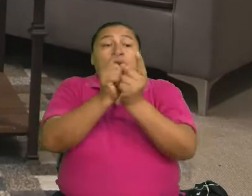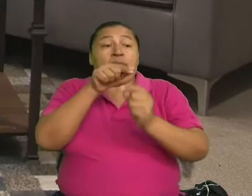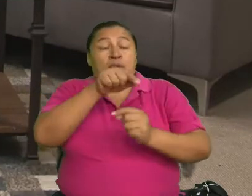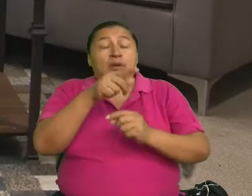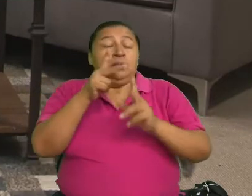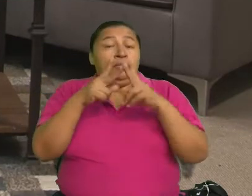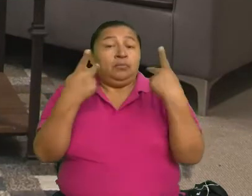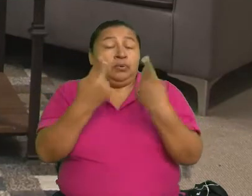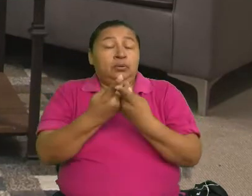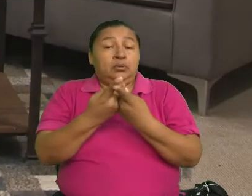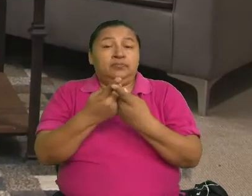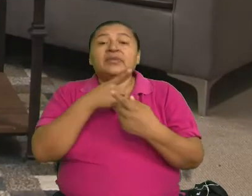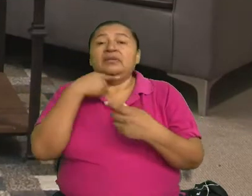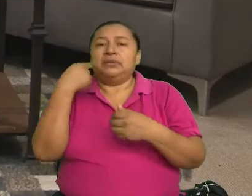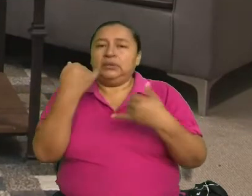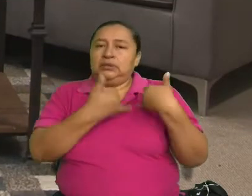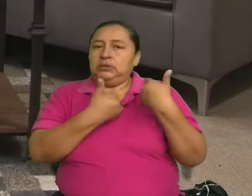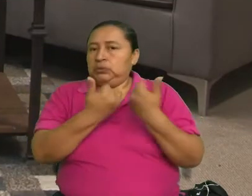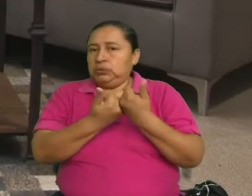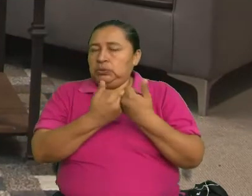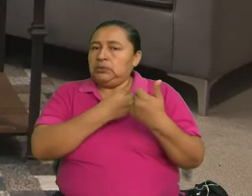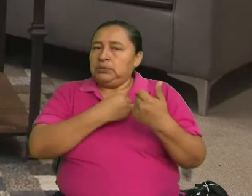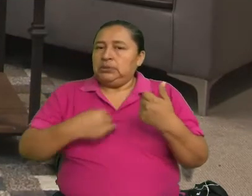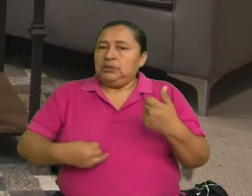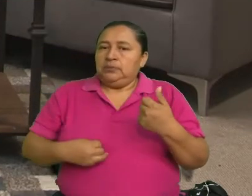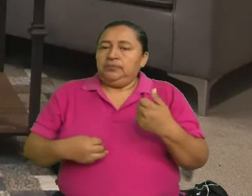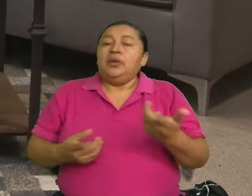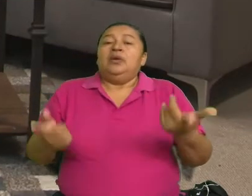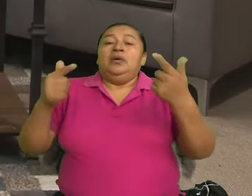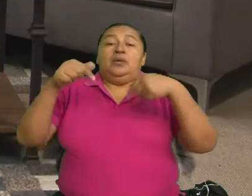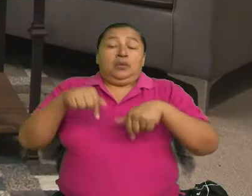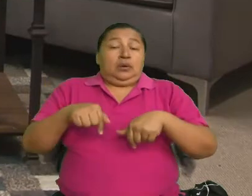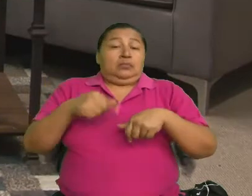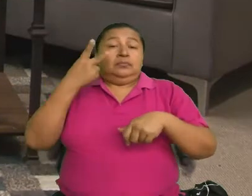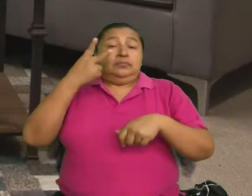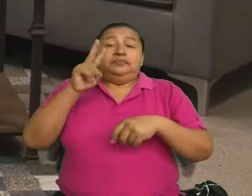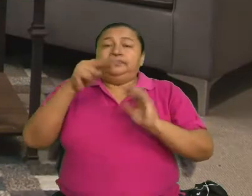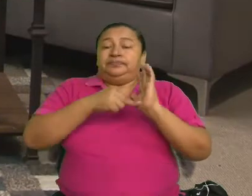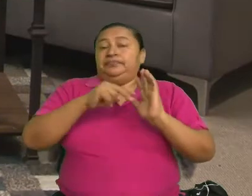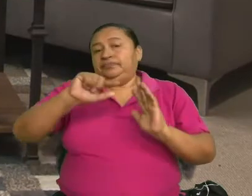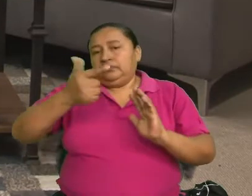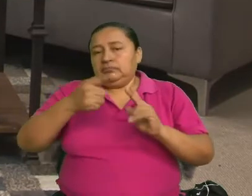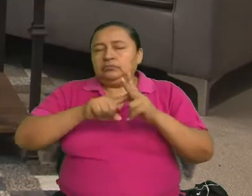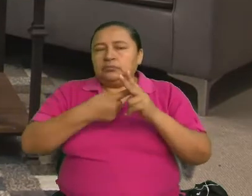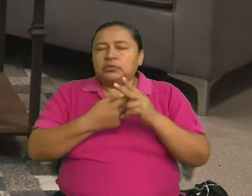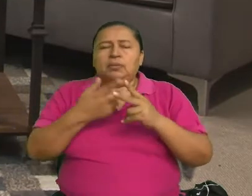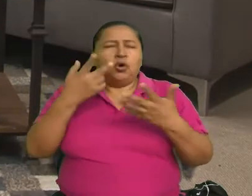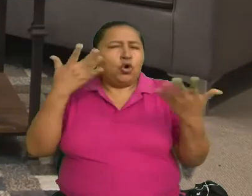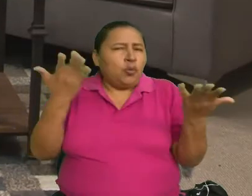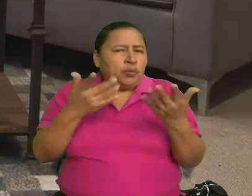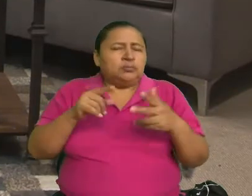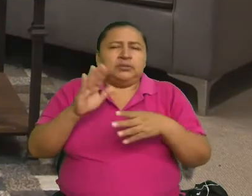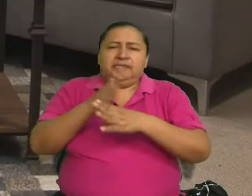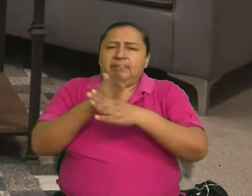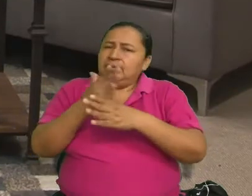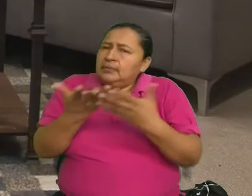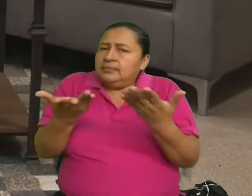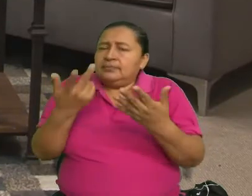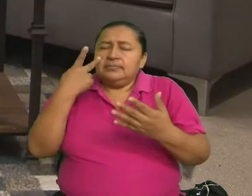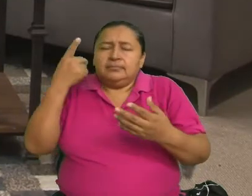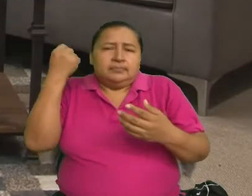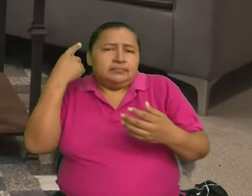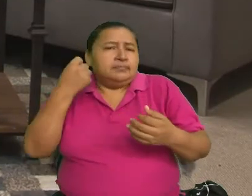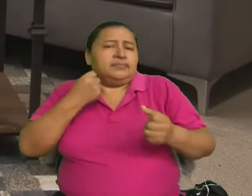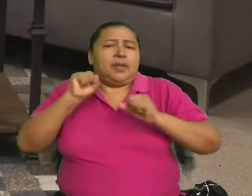la realidad institucional. Y lo vemos ahora nuevamente a partir del año 2007. ¿Cómo entendemos esta dinámica?